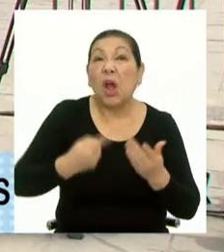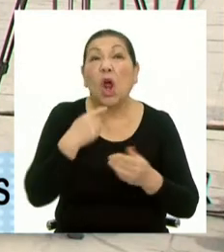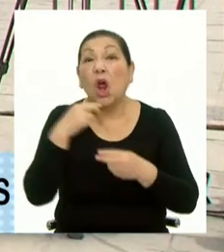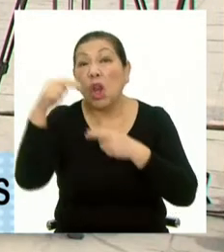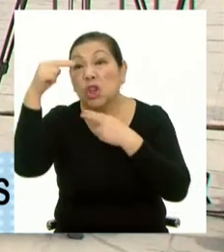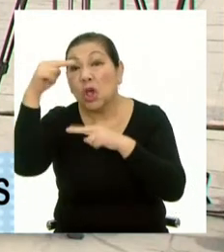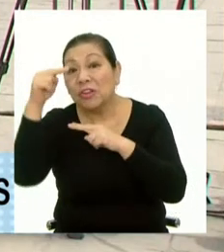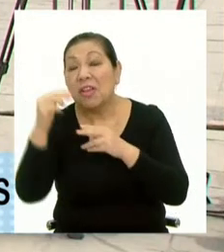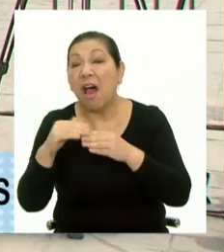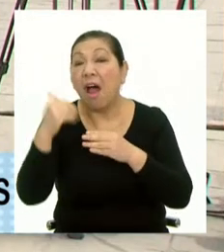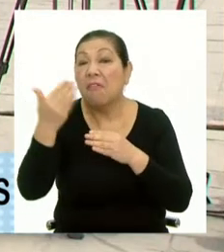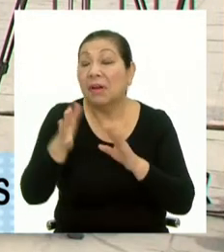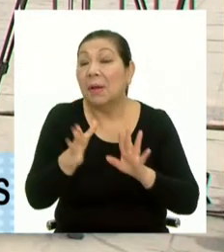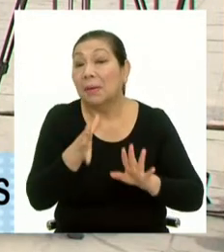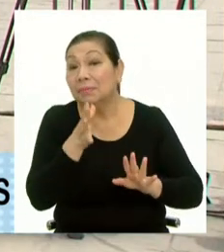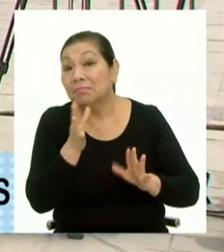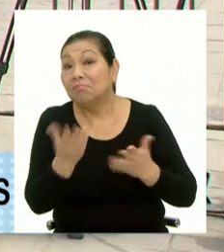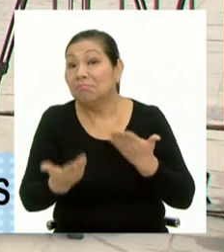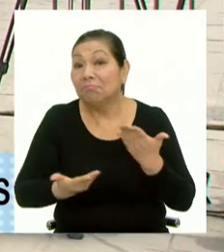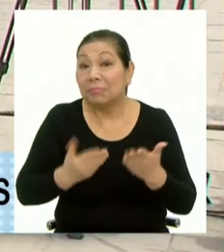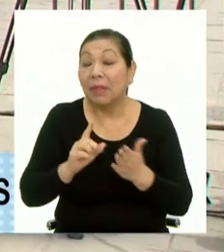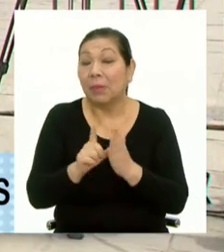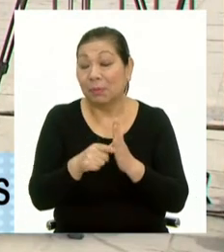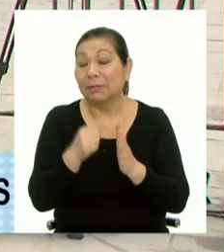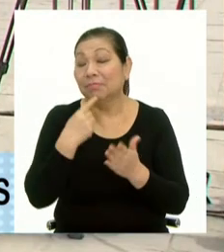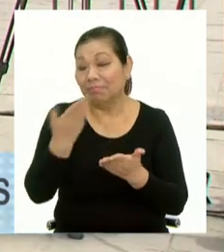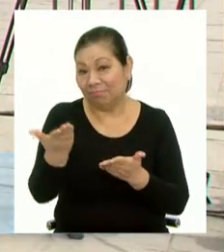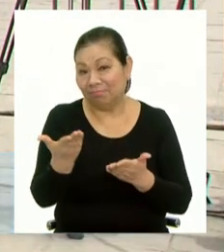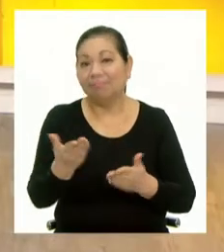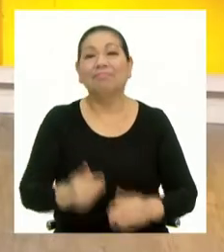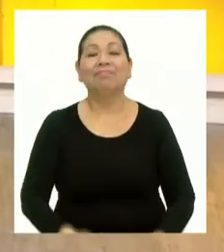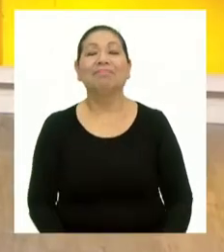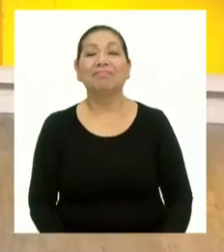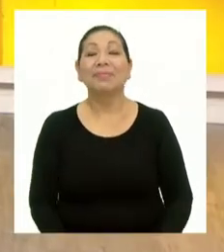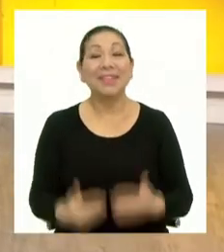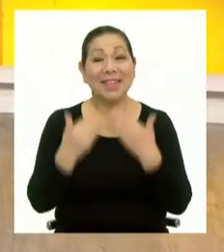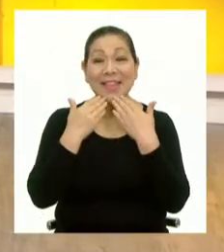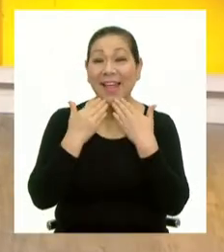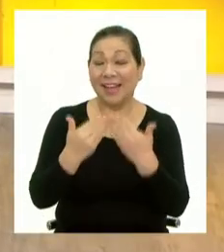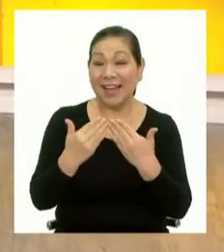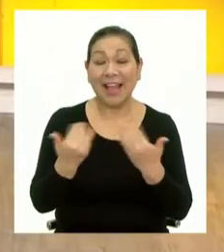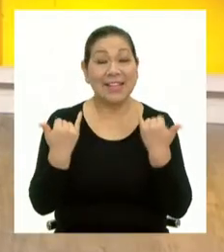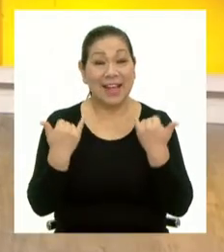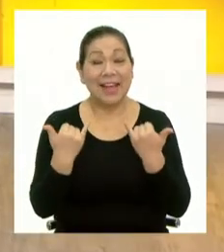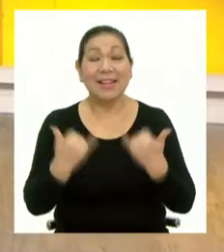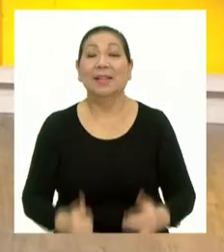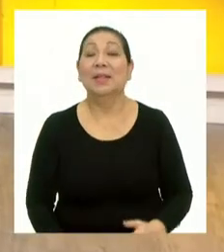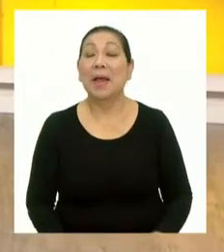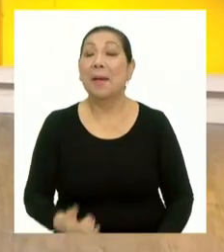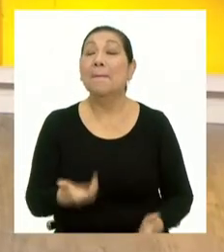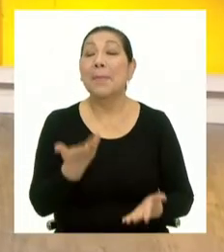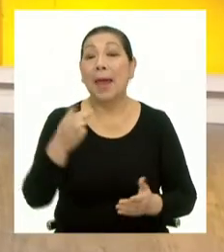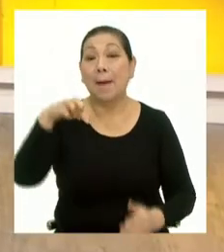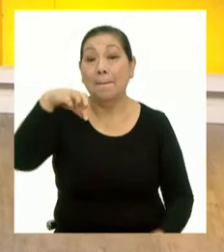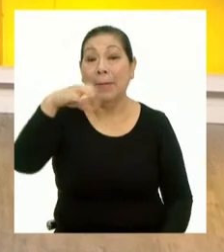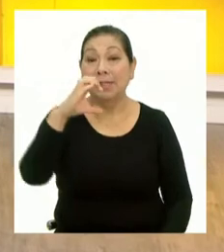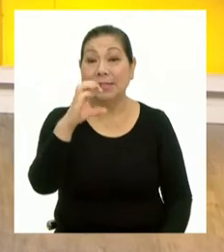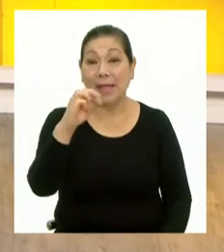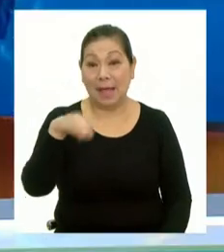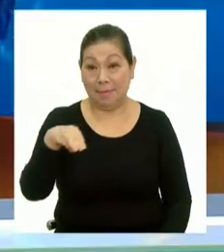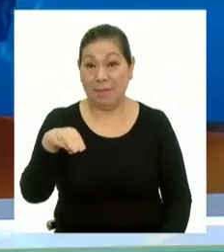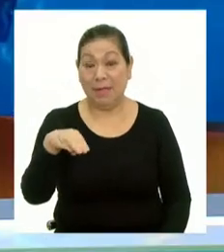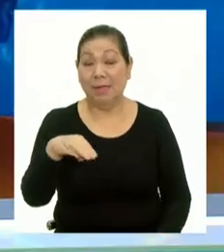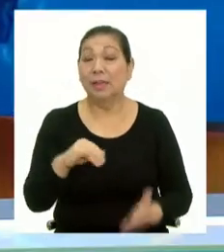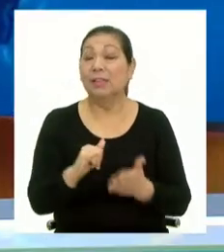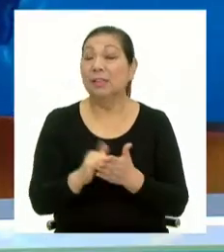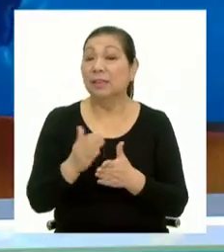haya aquí en los exteriores. Estaremos retornando en breve. Adelante contigo. Bien, gracias Alex Vigo desde la PCM, y nosotros seguimos con más